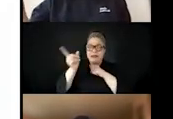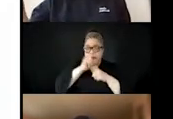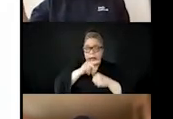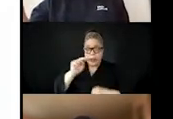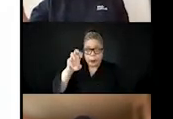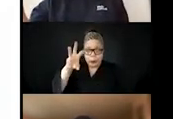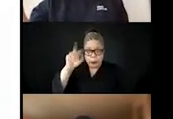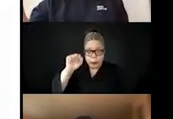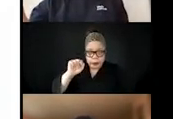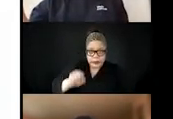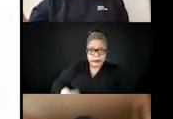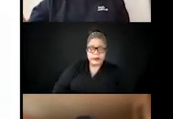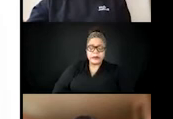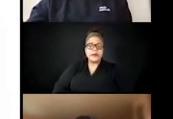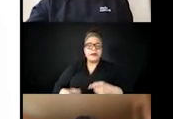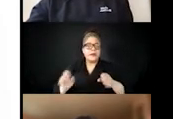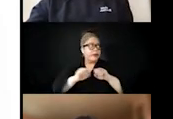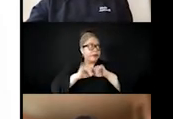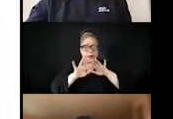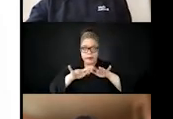de despachar